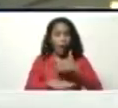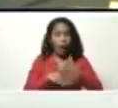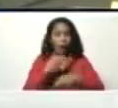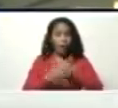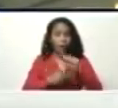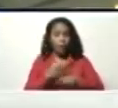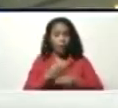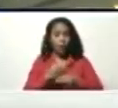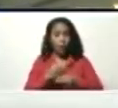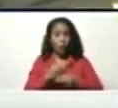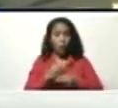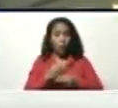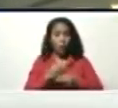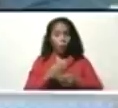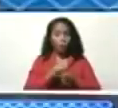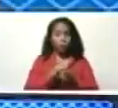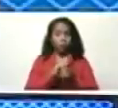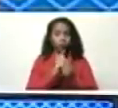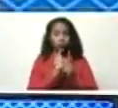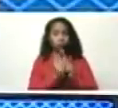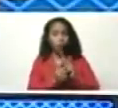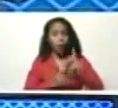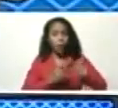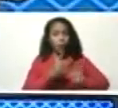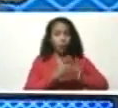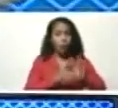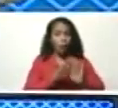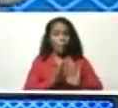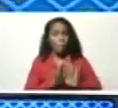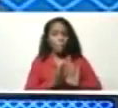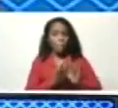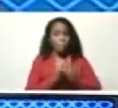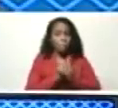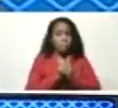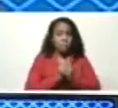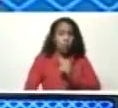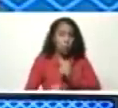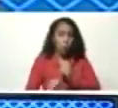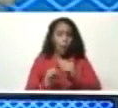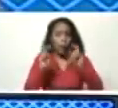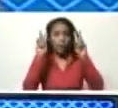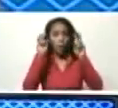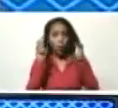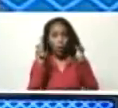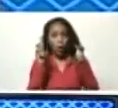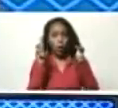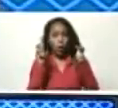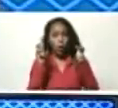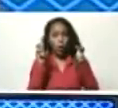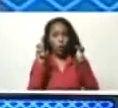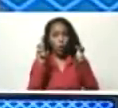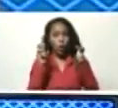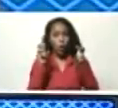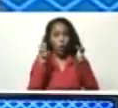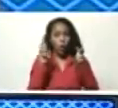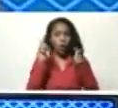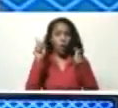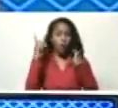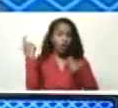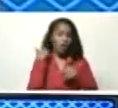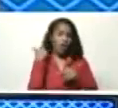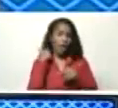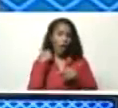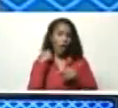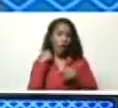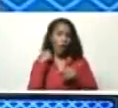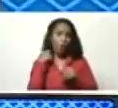de pugna y de puja entre lo nuevo y ellos,